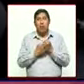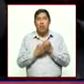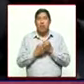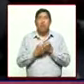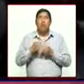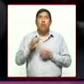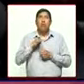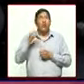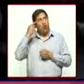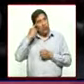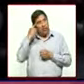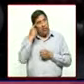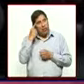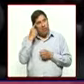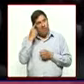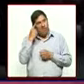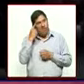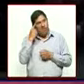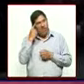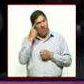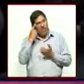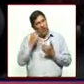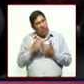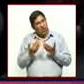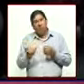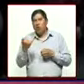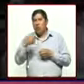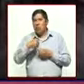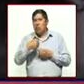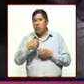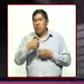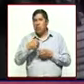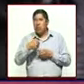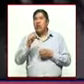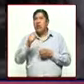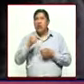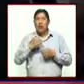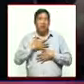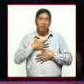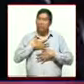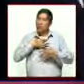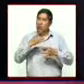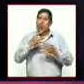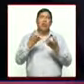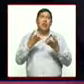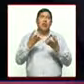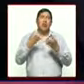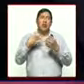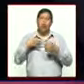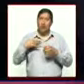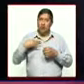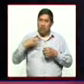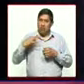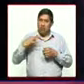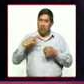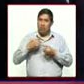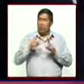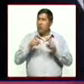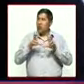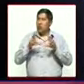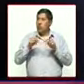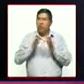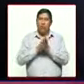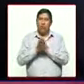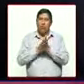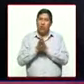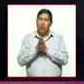lo pensé, pero no he visto las maneras de poderme inscribir como bombera voluntaria. Sí, nos encantaría. Sí, quisiera ser voluntaria, pero no me